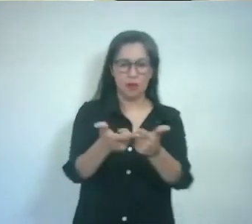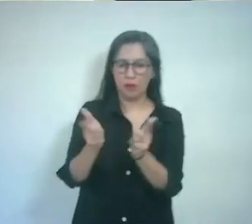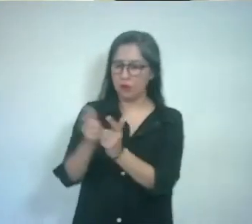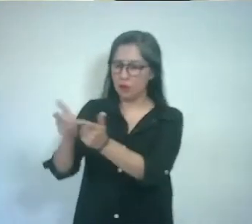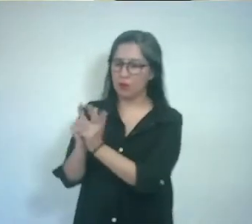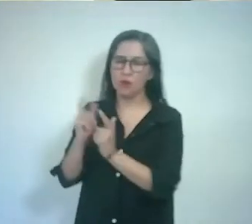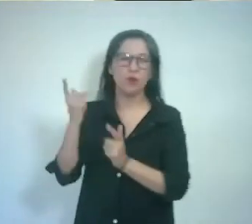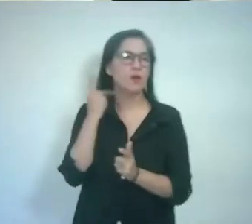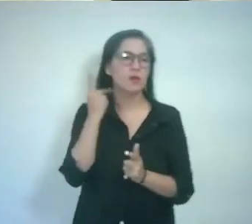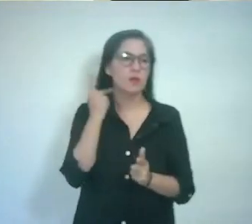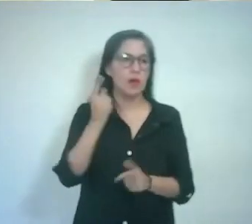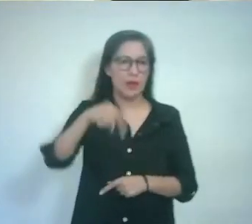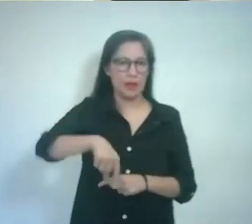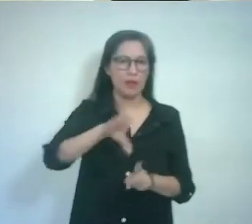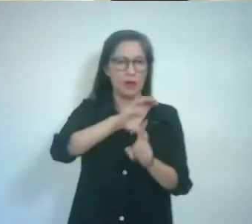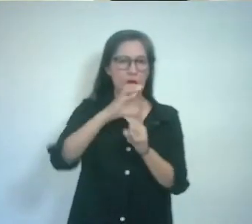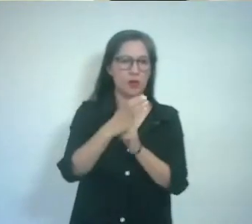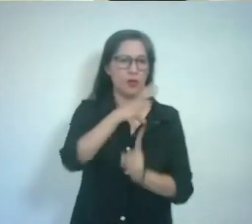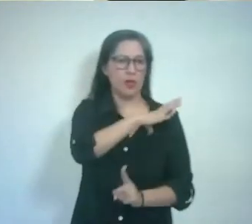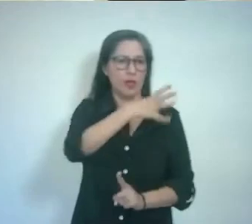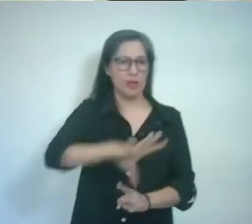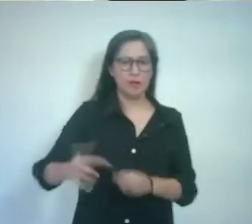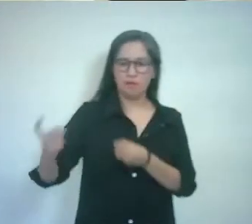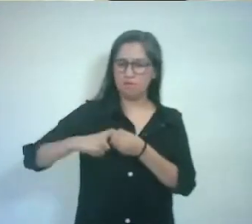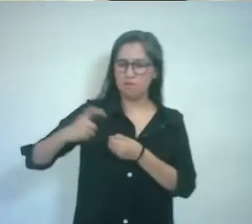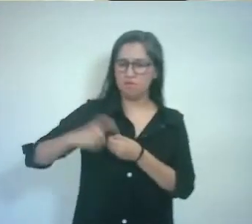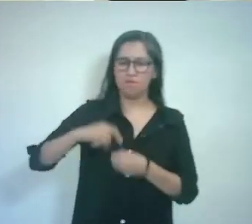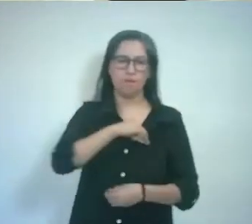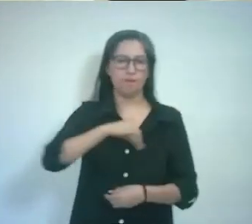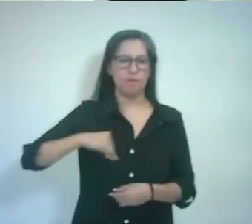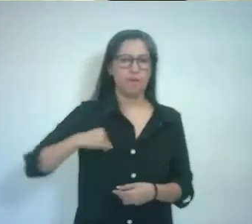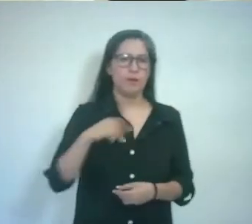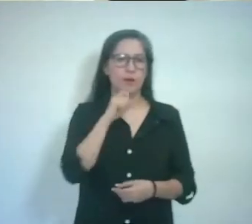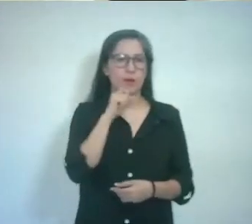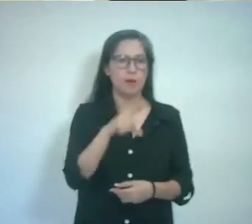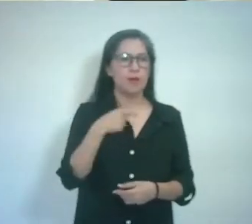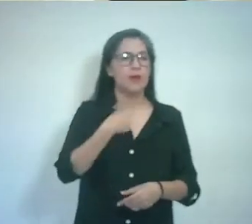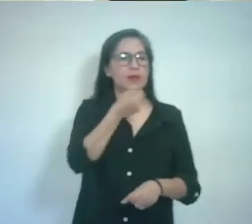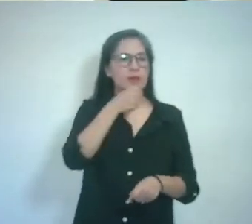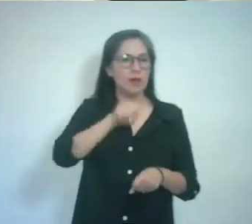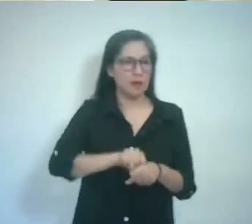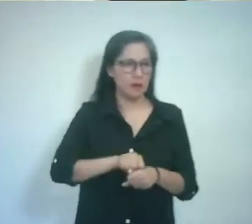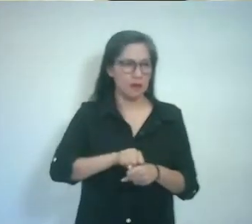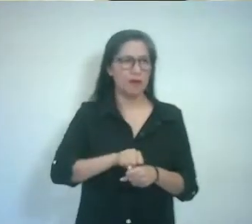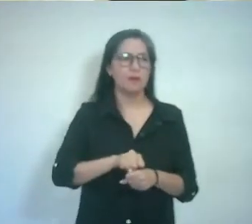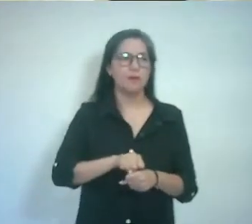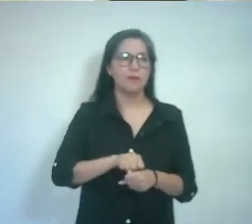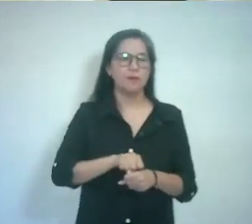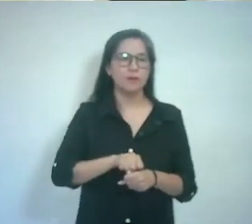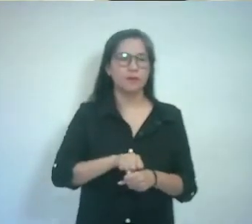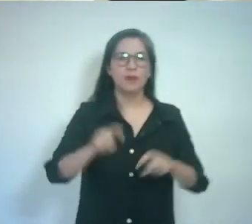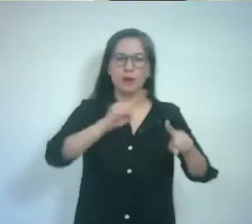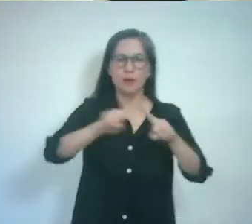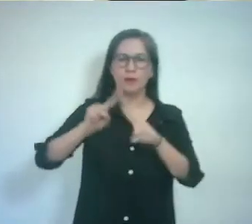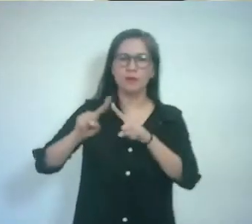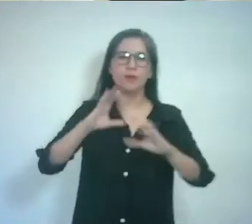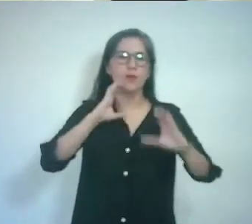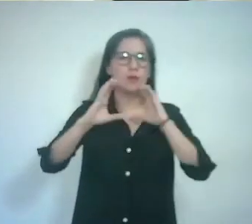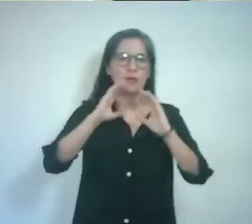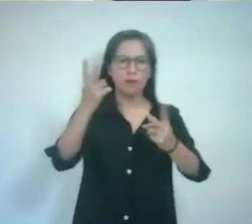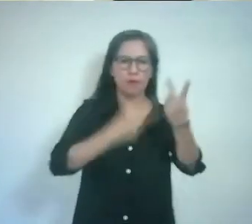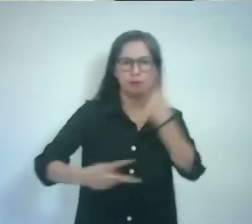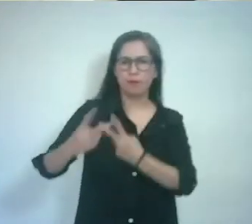que integran este Consejo General, a las consejerías electorales, al secretario ejecutivo, a los medios de